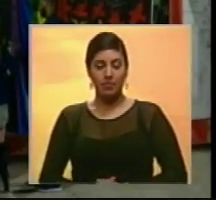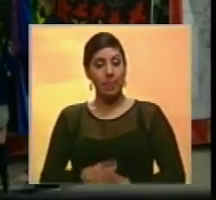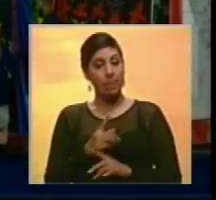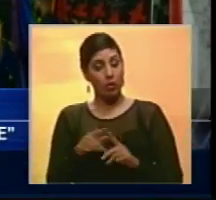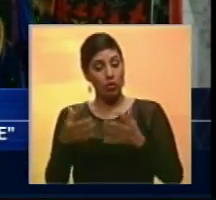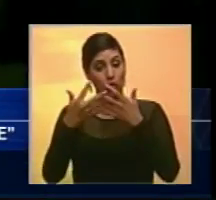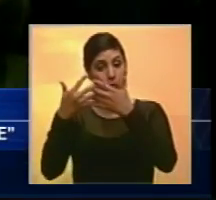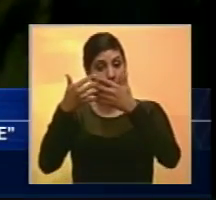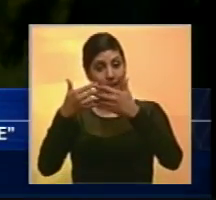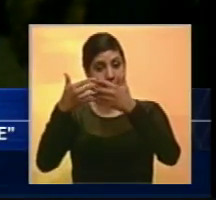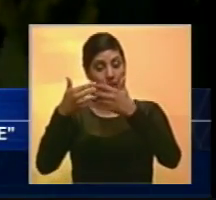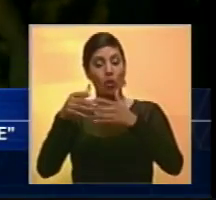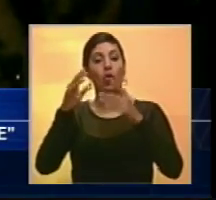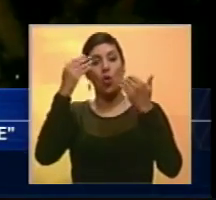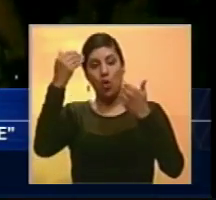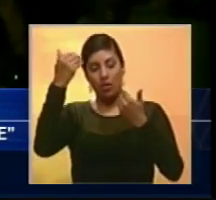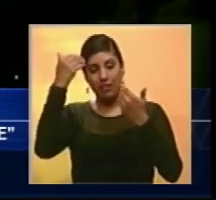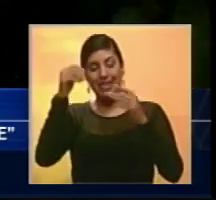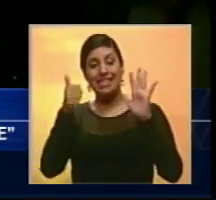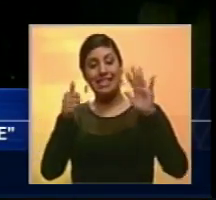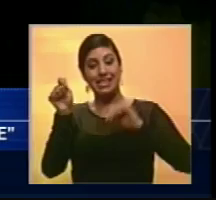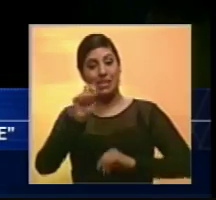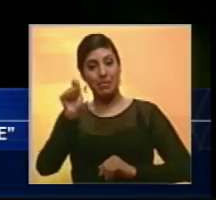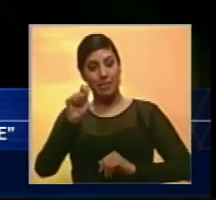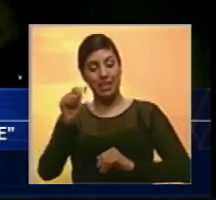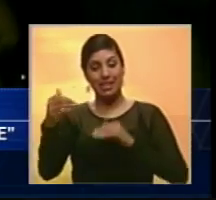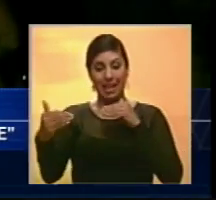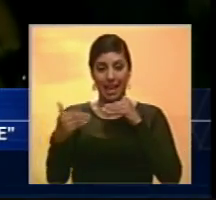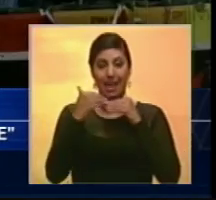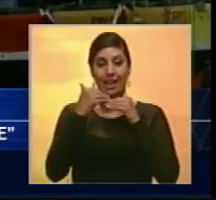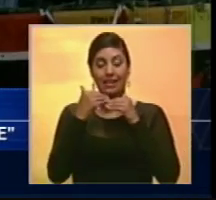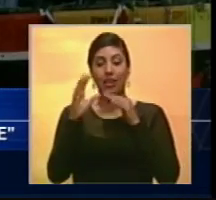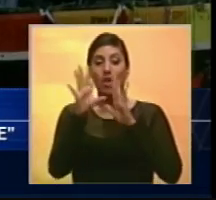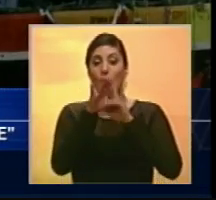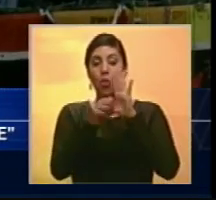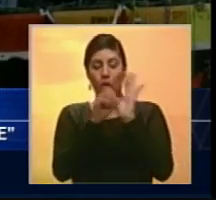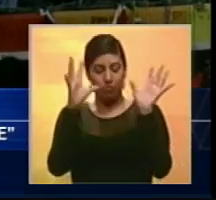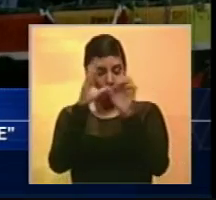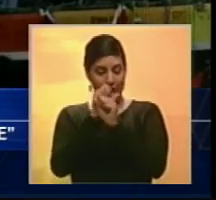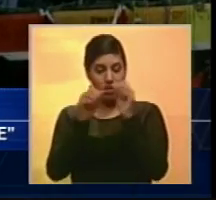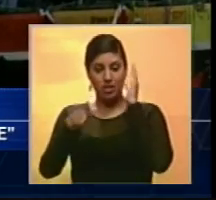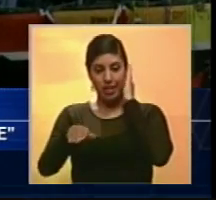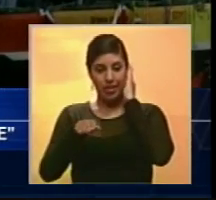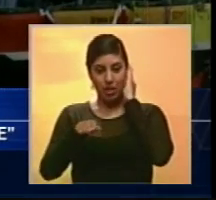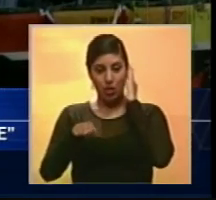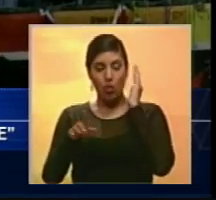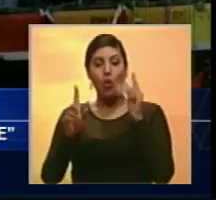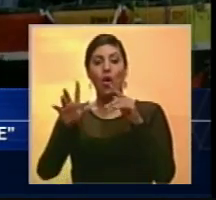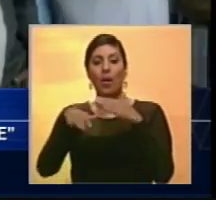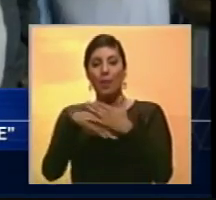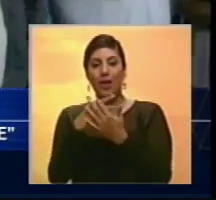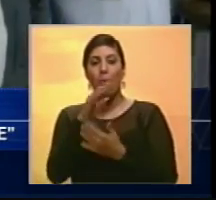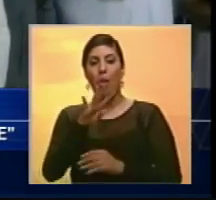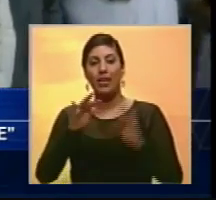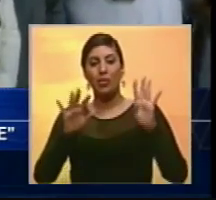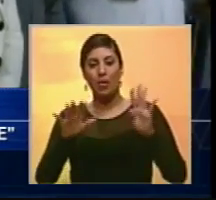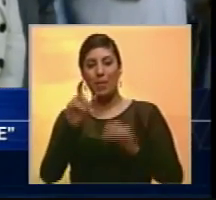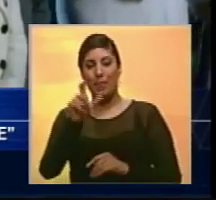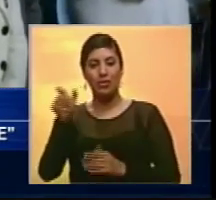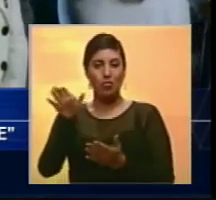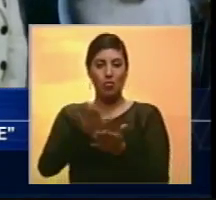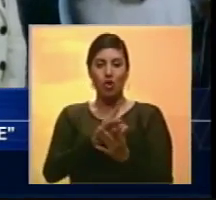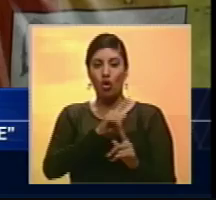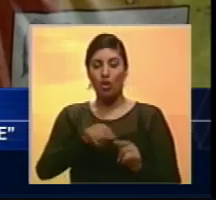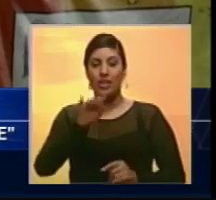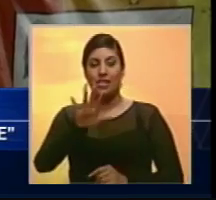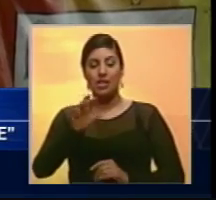En Estados Unidos se conmemoraron 6 meses del ataque en el club nocturno Pulse de Orlando, en el que 49 personas murieron y